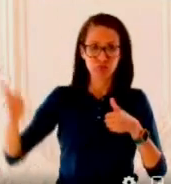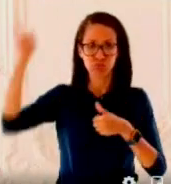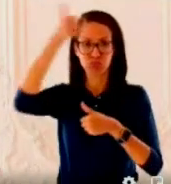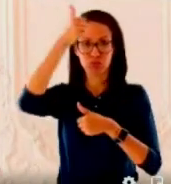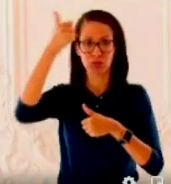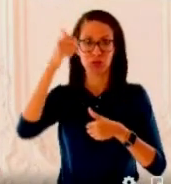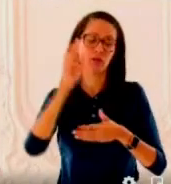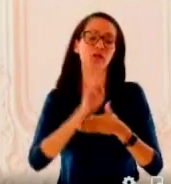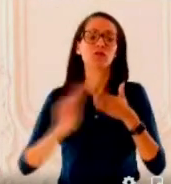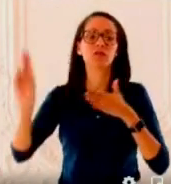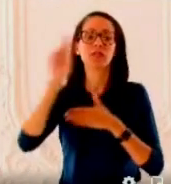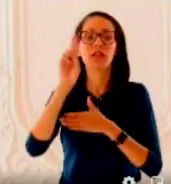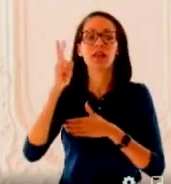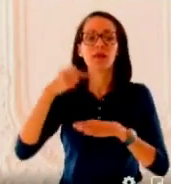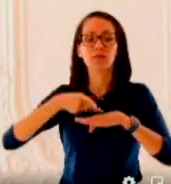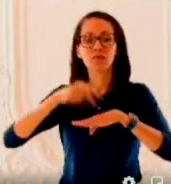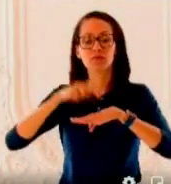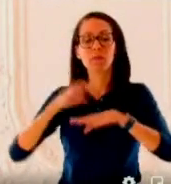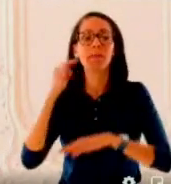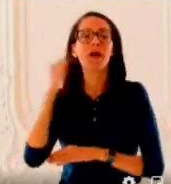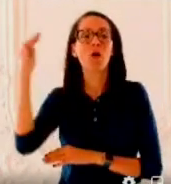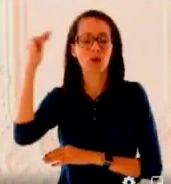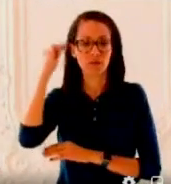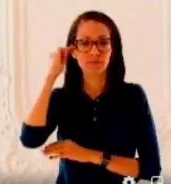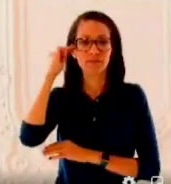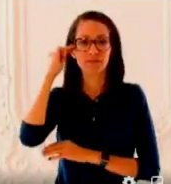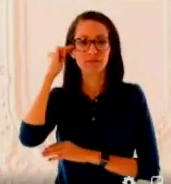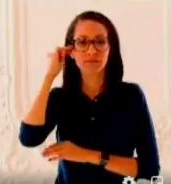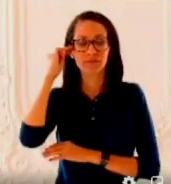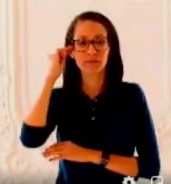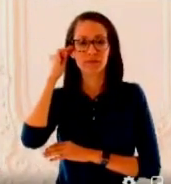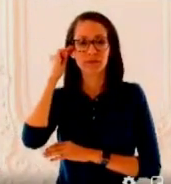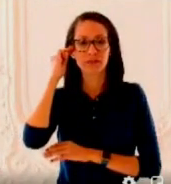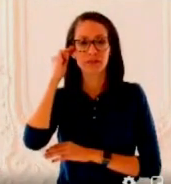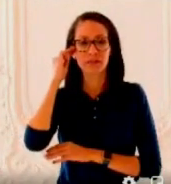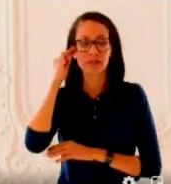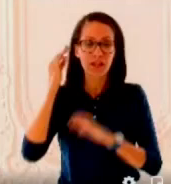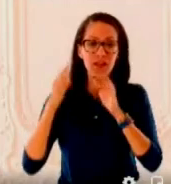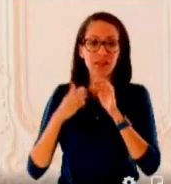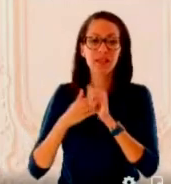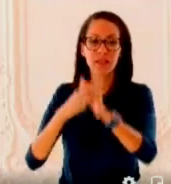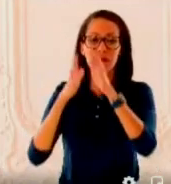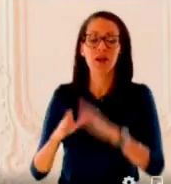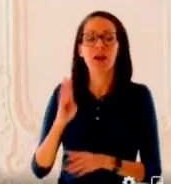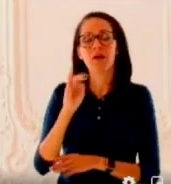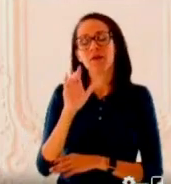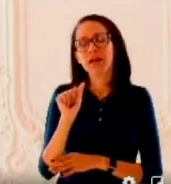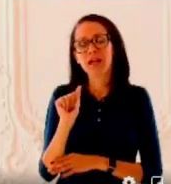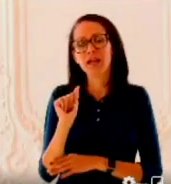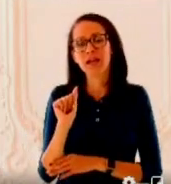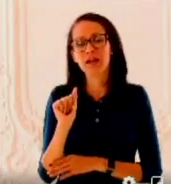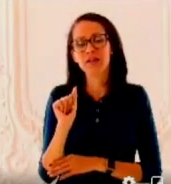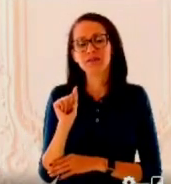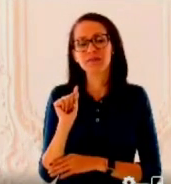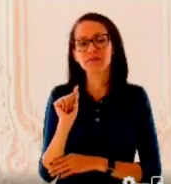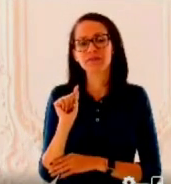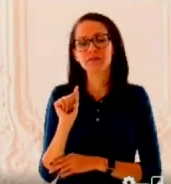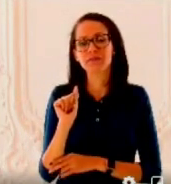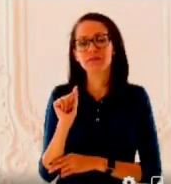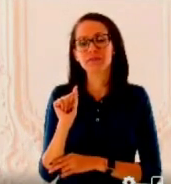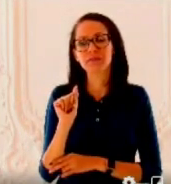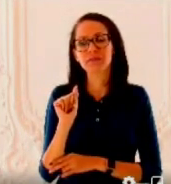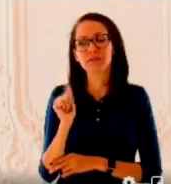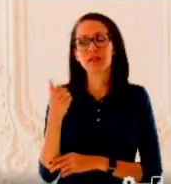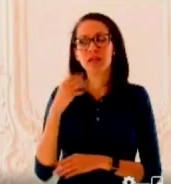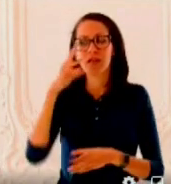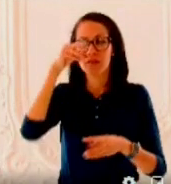recinto universitario de Mayagüez de la Universidad de Puerto Rico. Recibió la beca de investigación Eisenhower Fellowship y pertenece